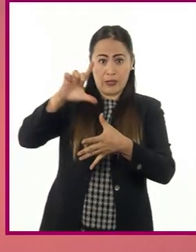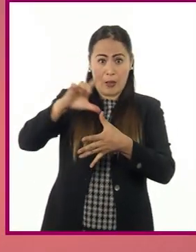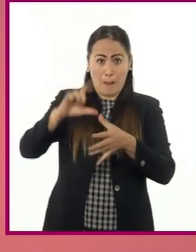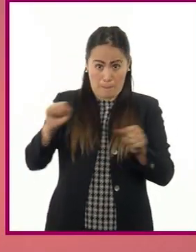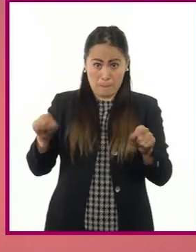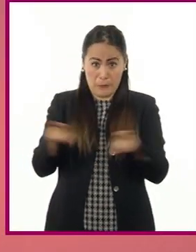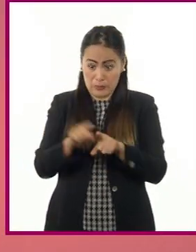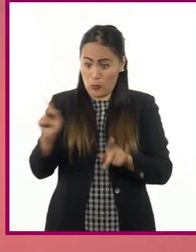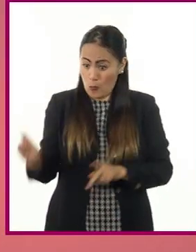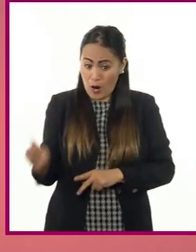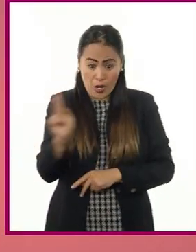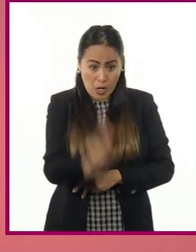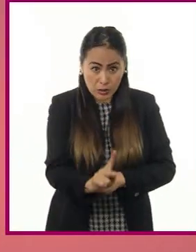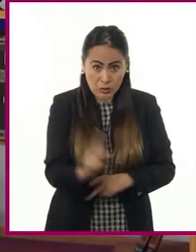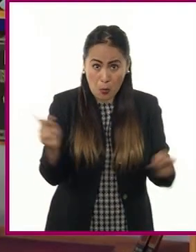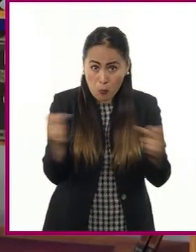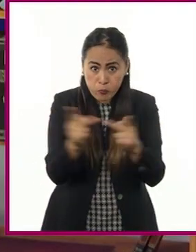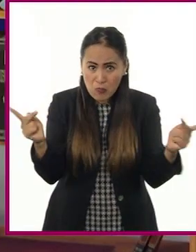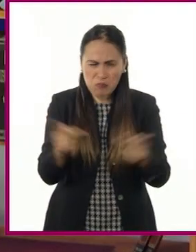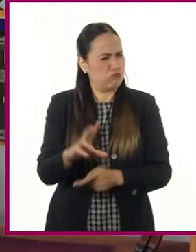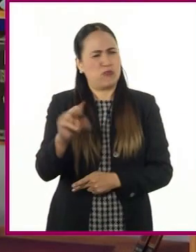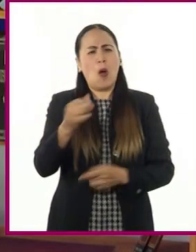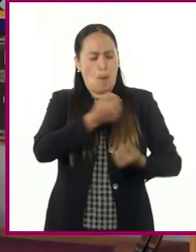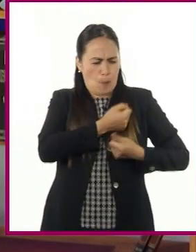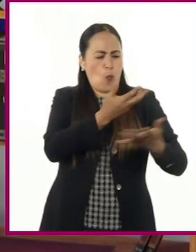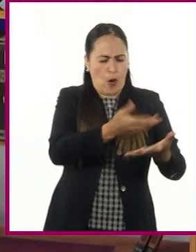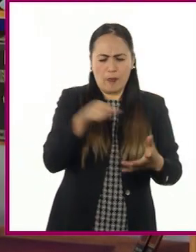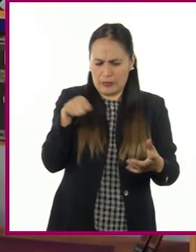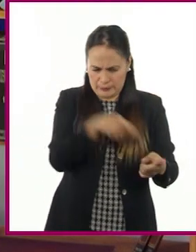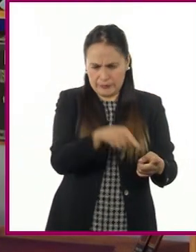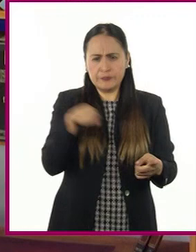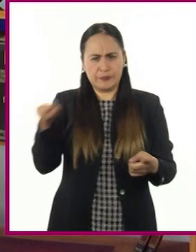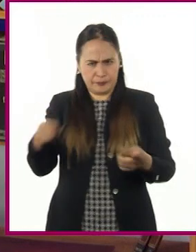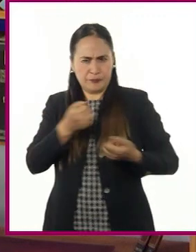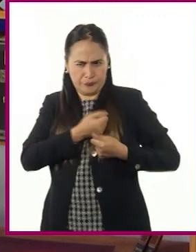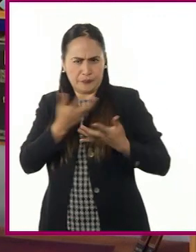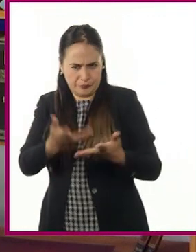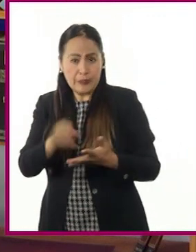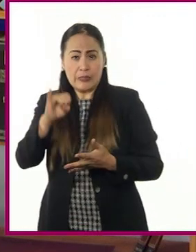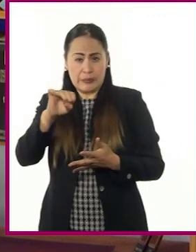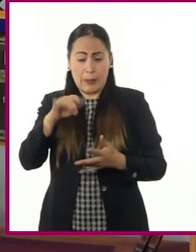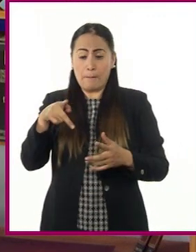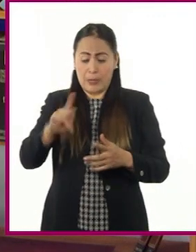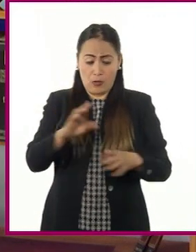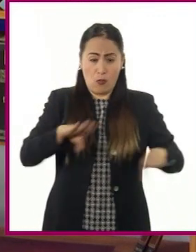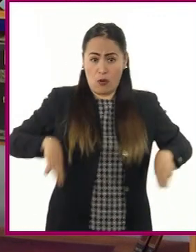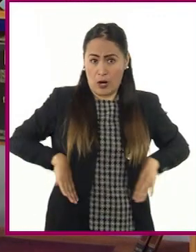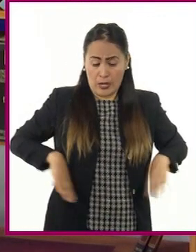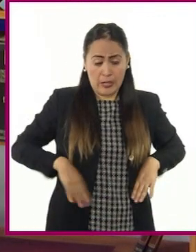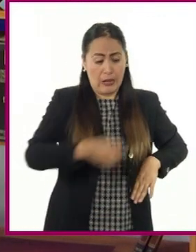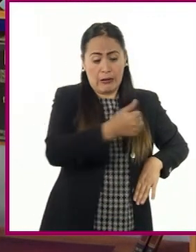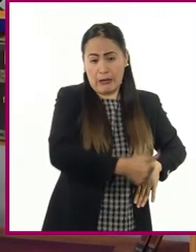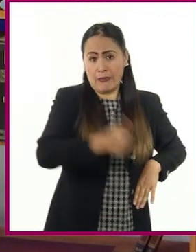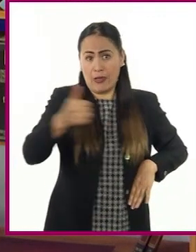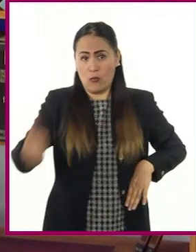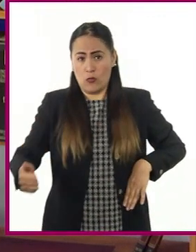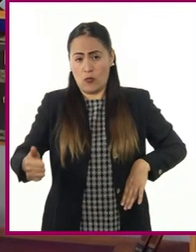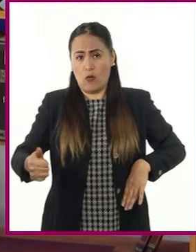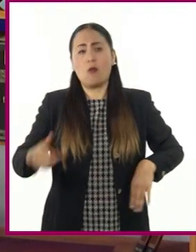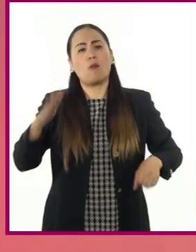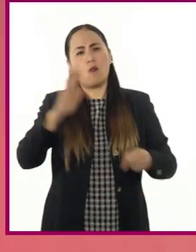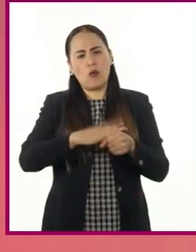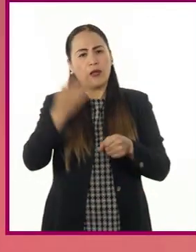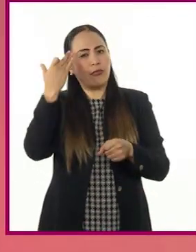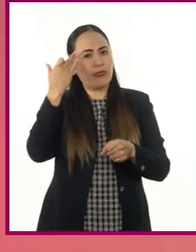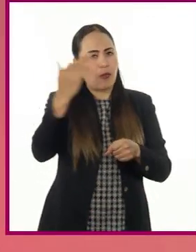Por más que los dos sean poemas, cada uno tendrá una serie de características que lo vinculan con el momento en el que se